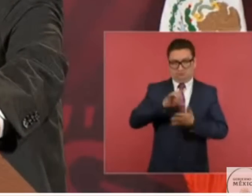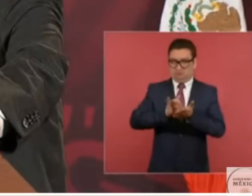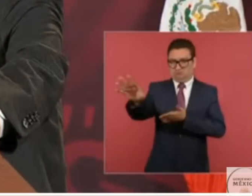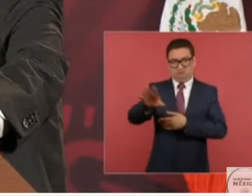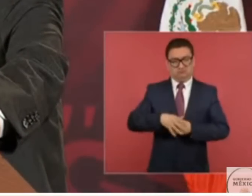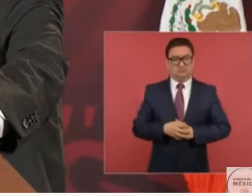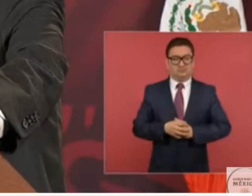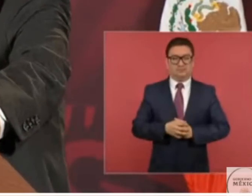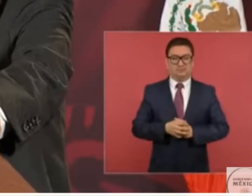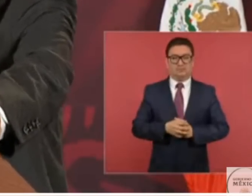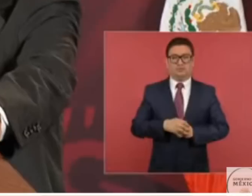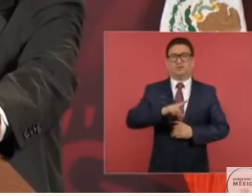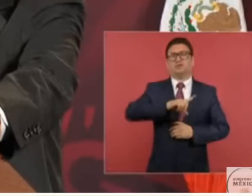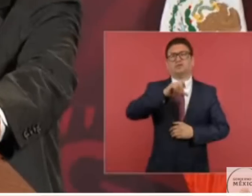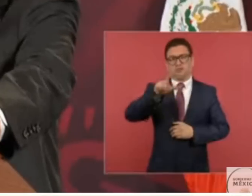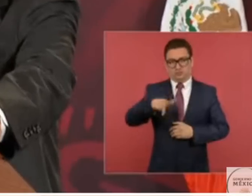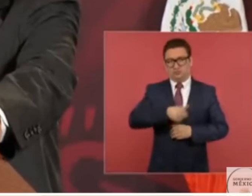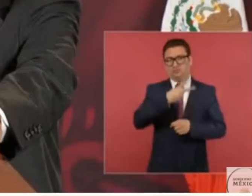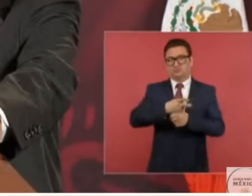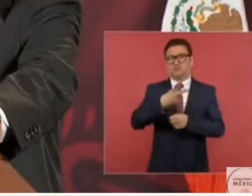Y luego otra,